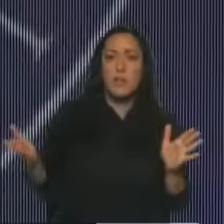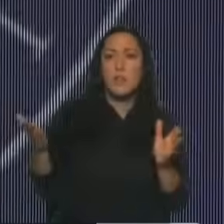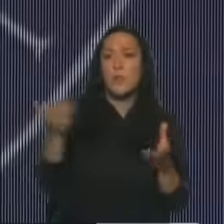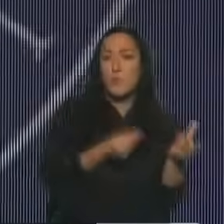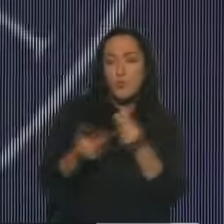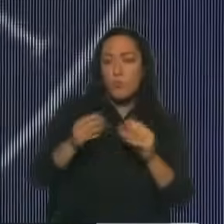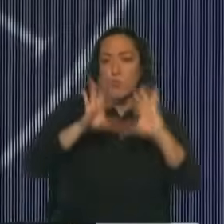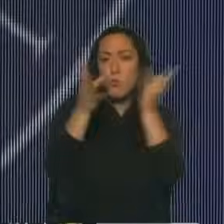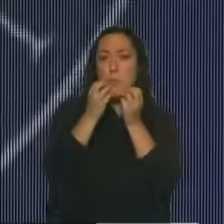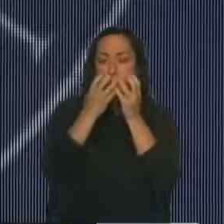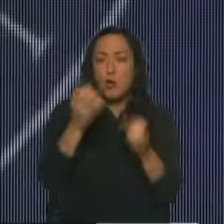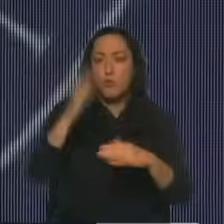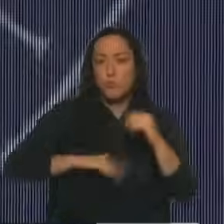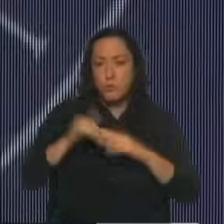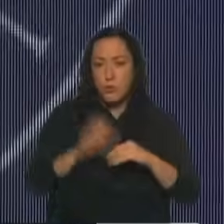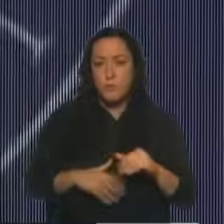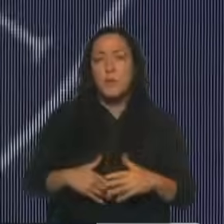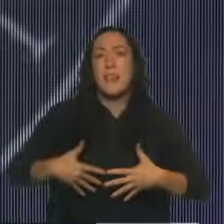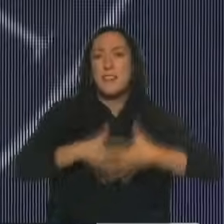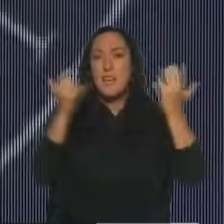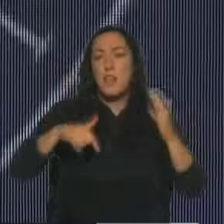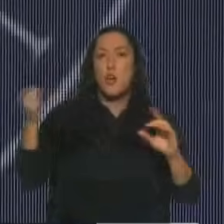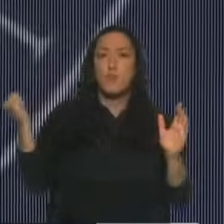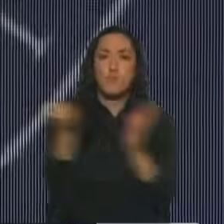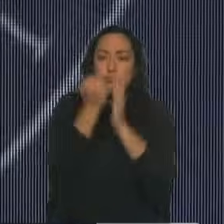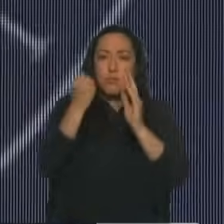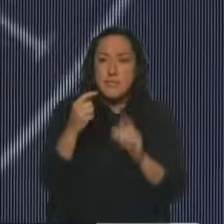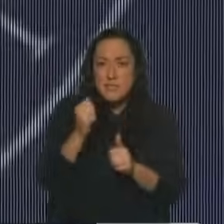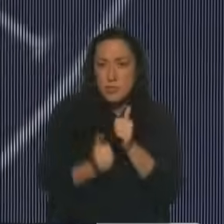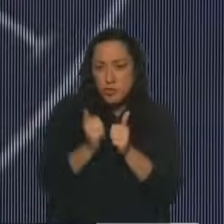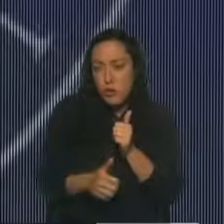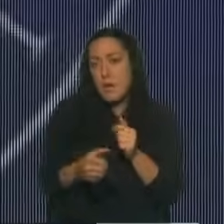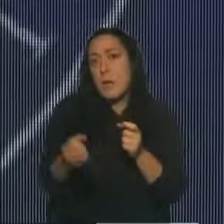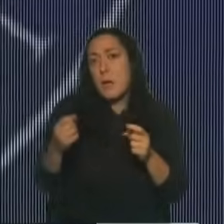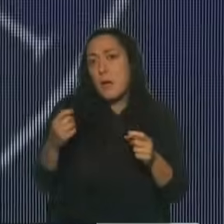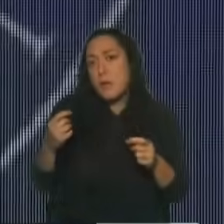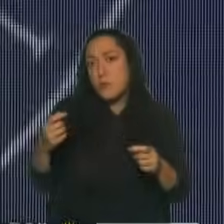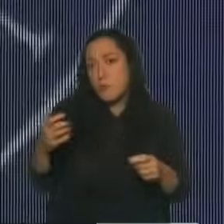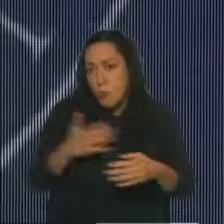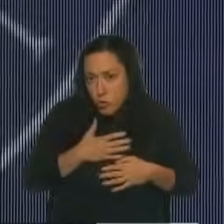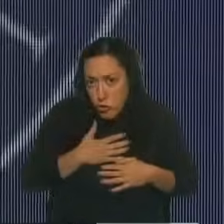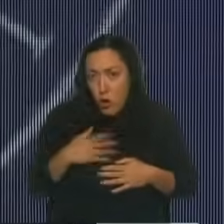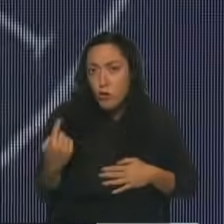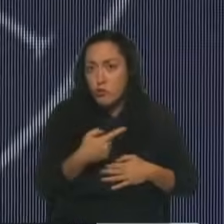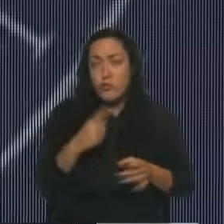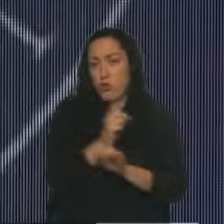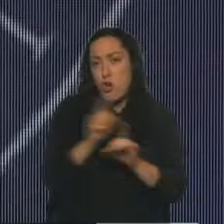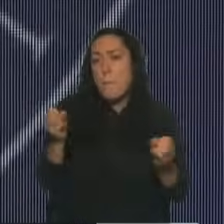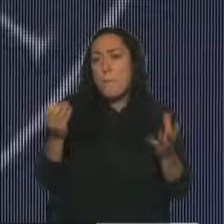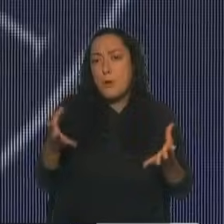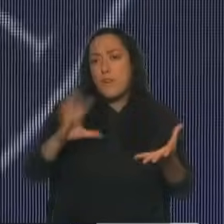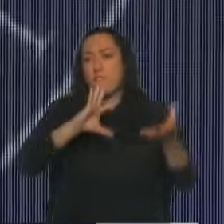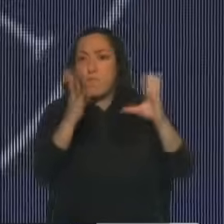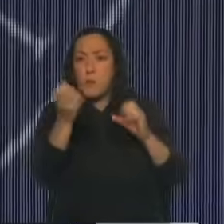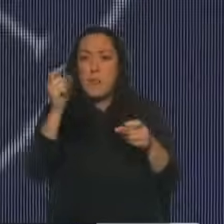un mundo mejor. Hoy es una noche histórica, no por nosotros, sino porque se ha terminado una forma